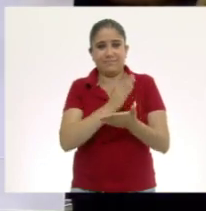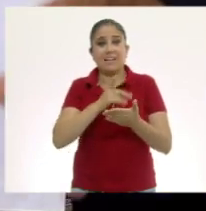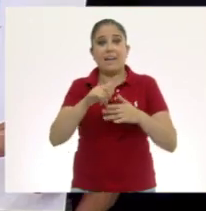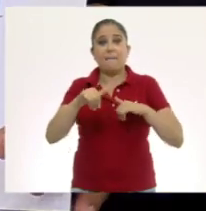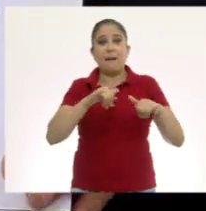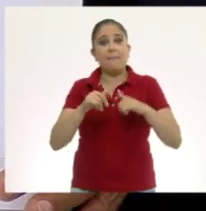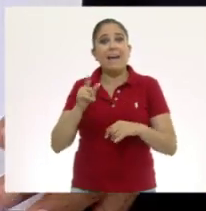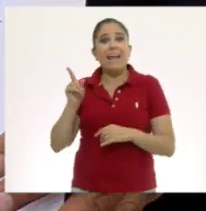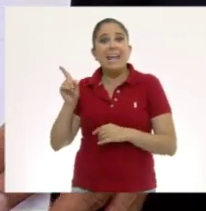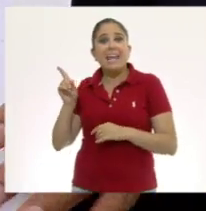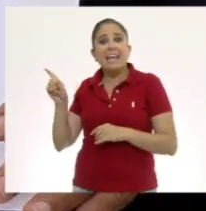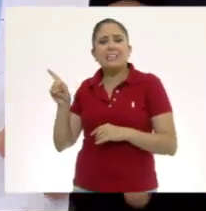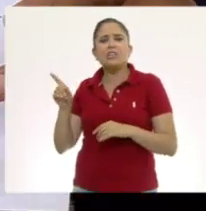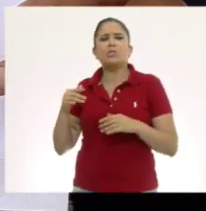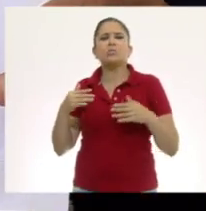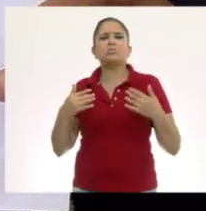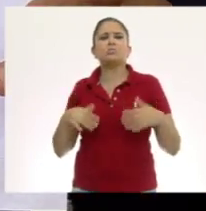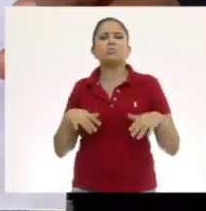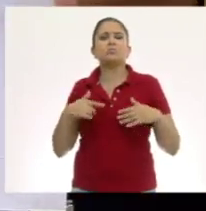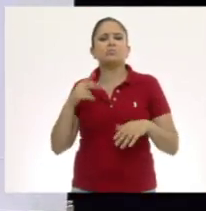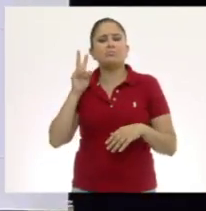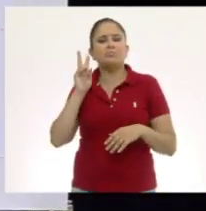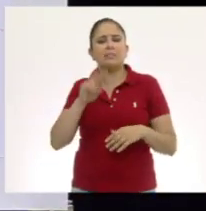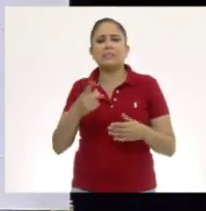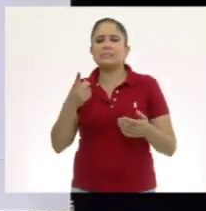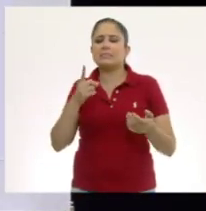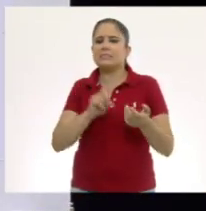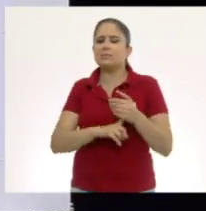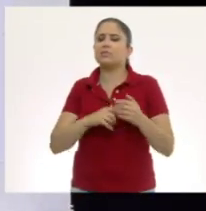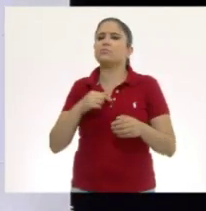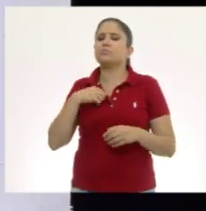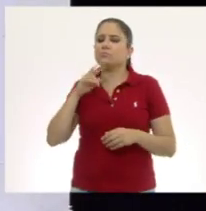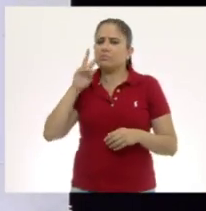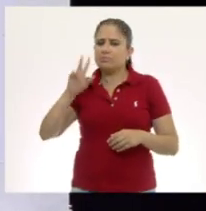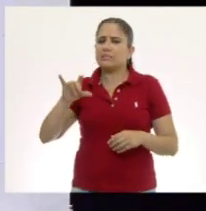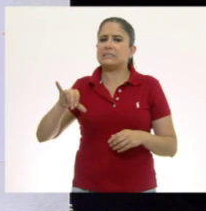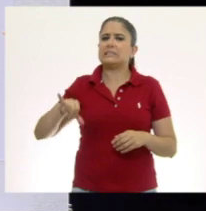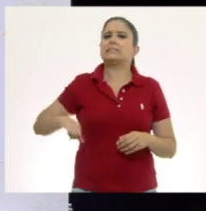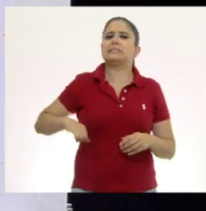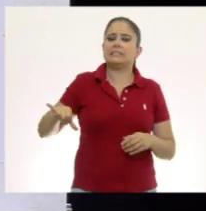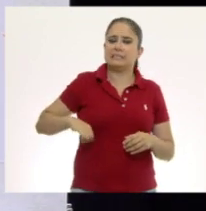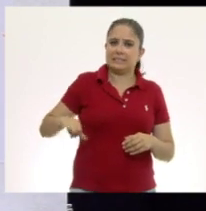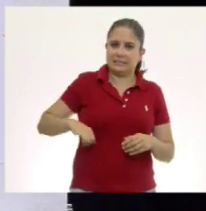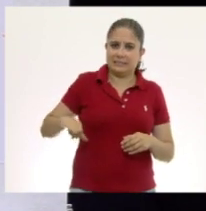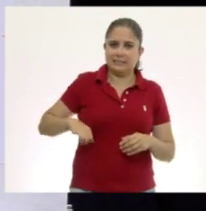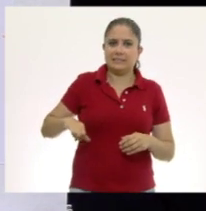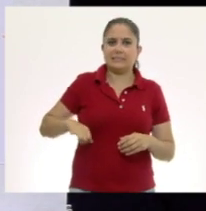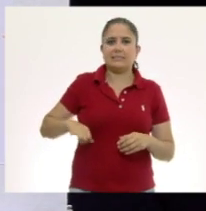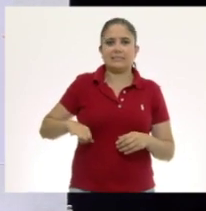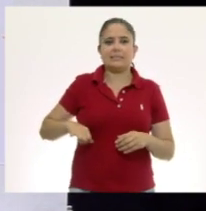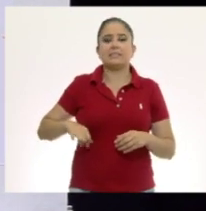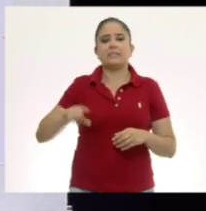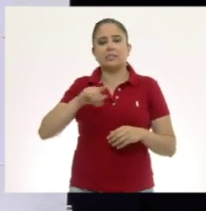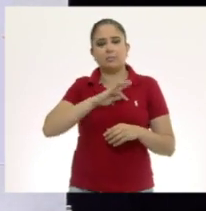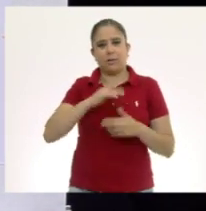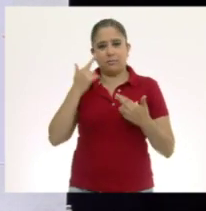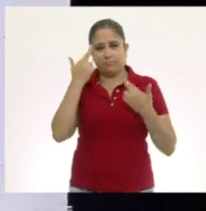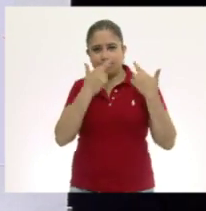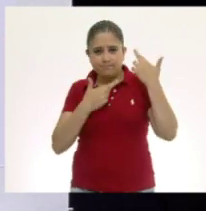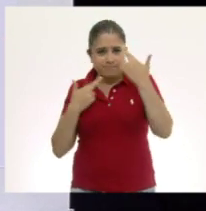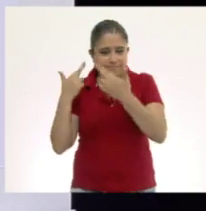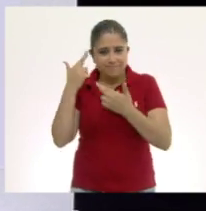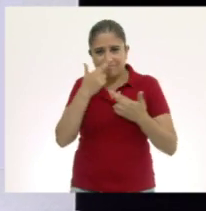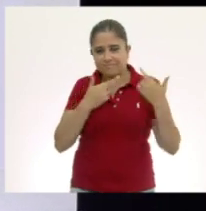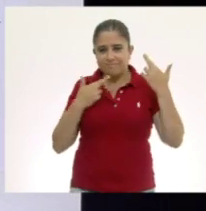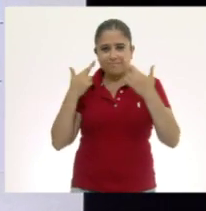es este, que me parece muy, muy interesante, porque podemos ahí analizar